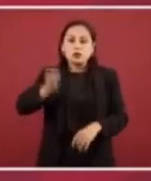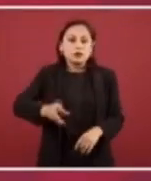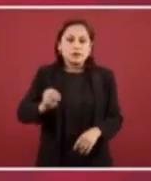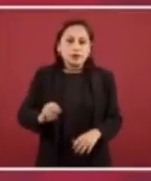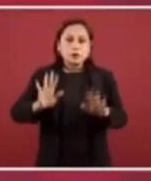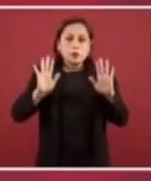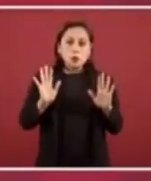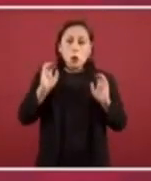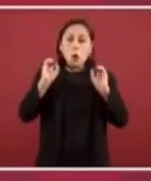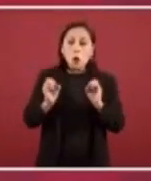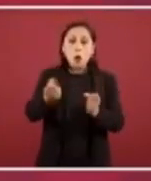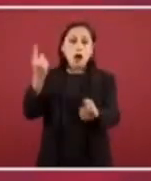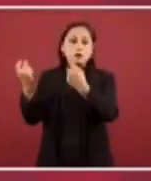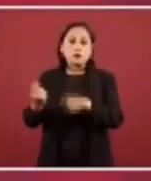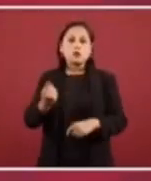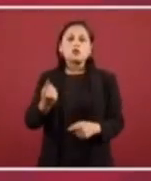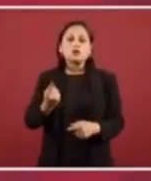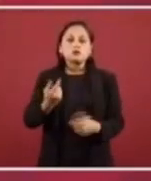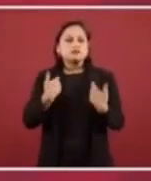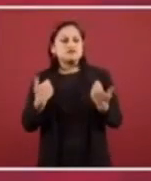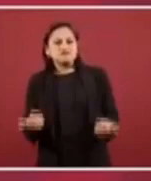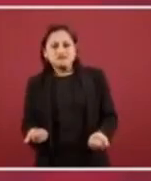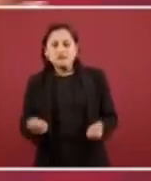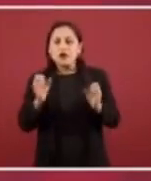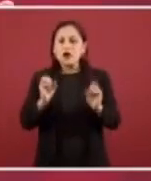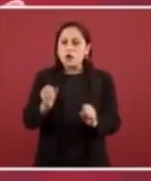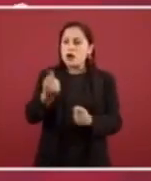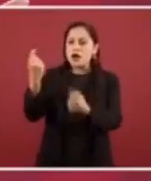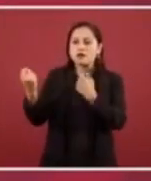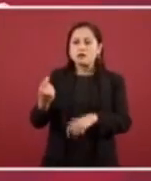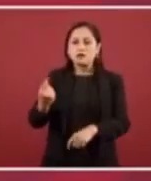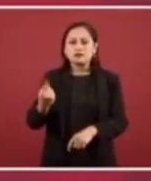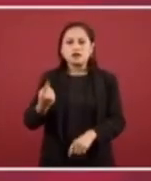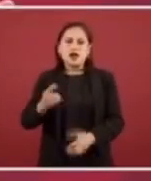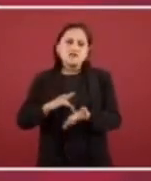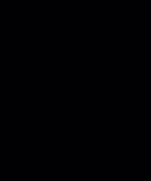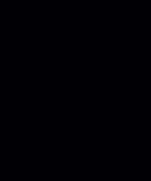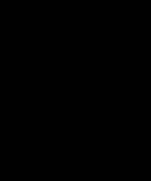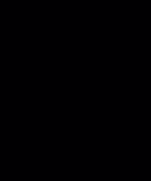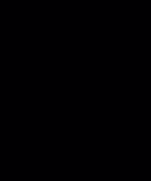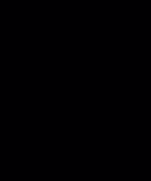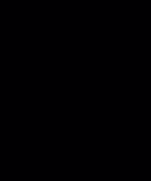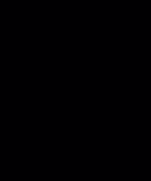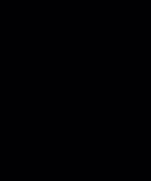no se esté a favor. Es otra cosa y respetamos todos los puntos de vista.